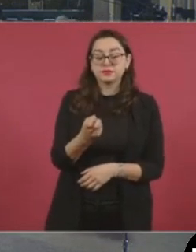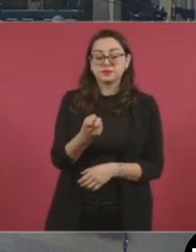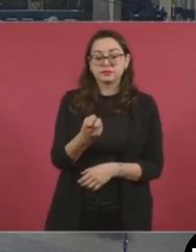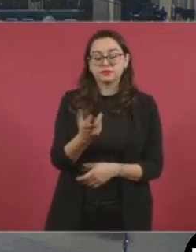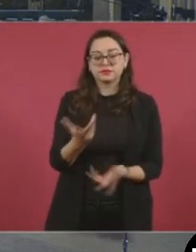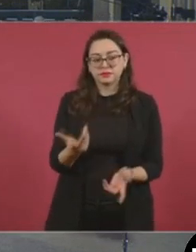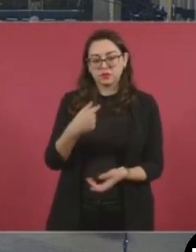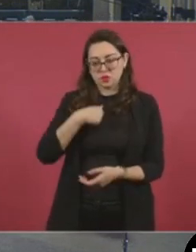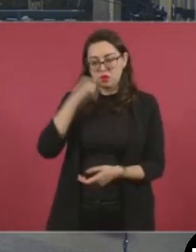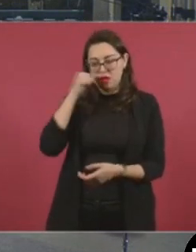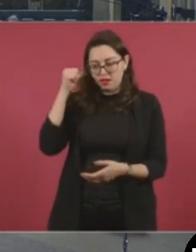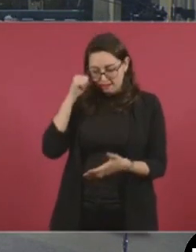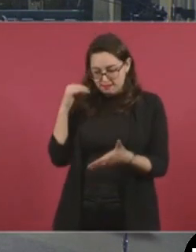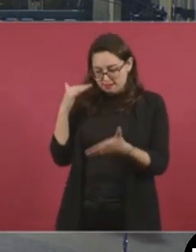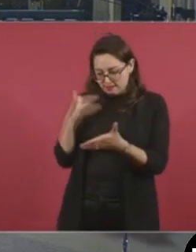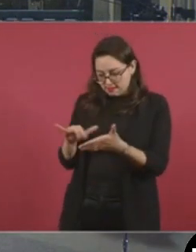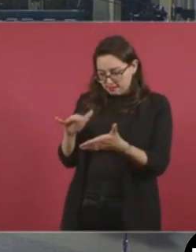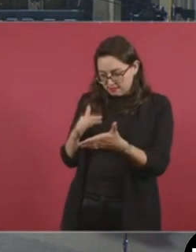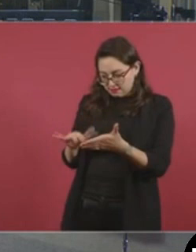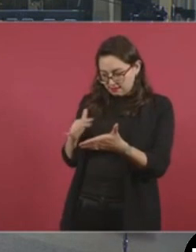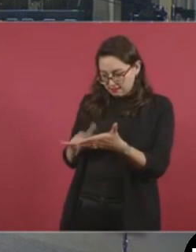ayer lo estaba yo leyendo.